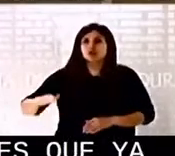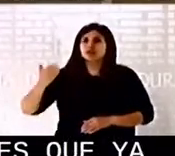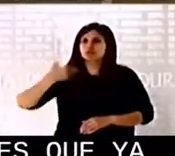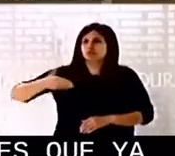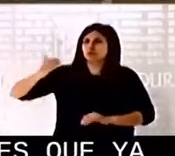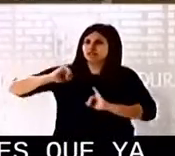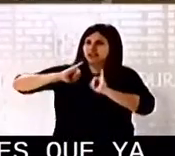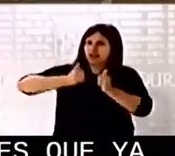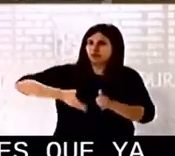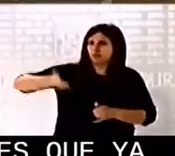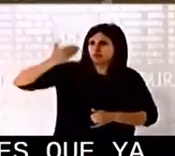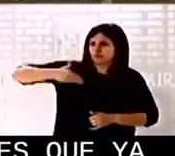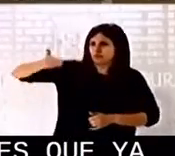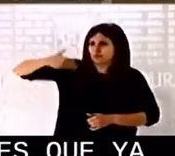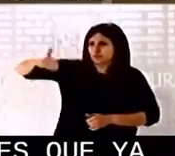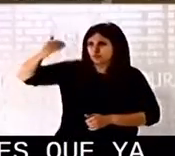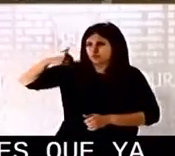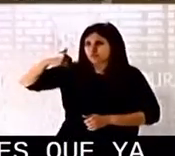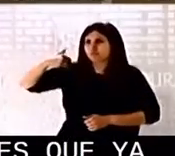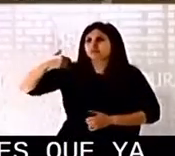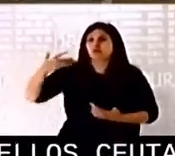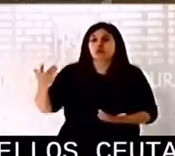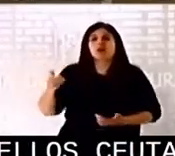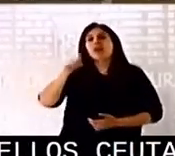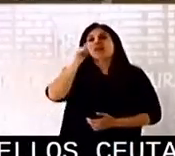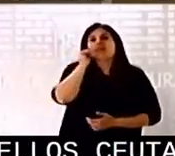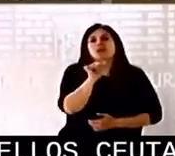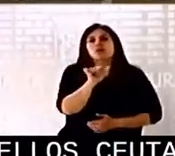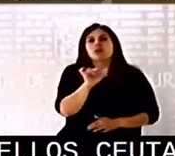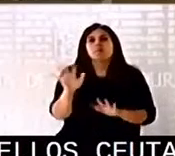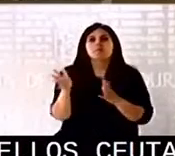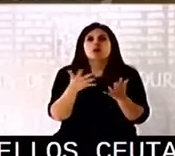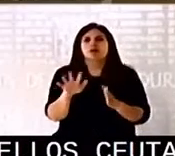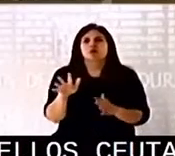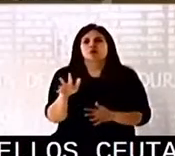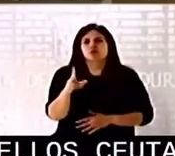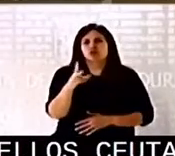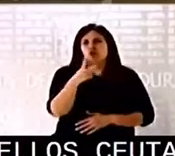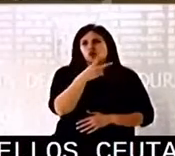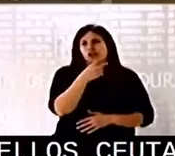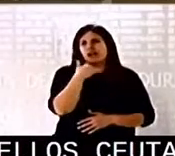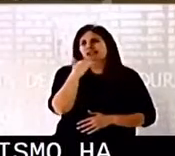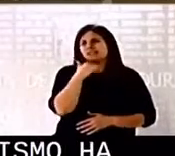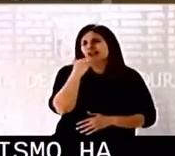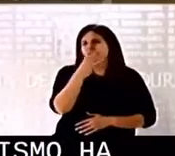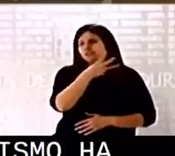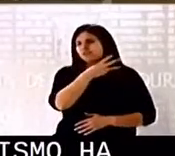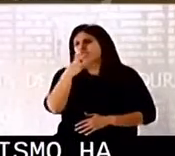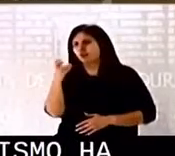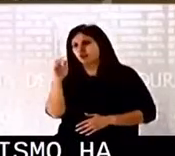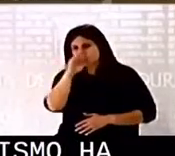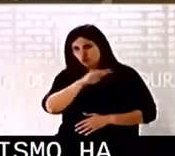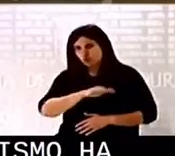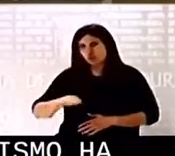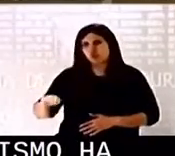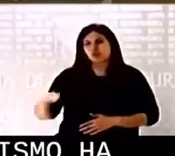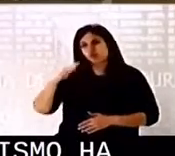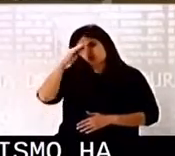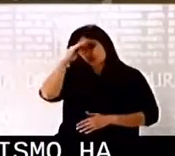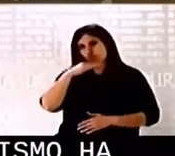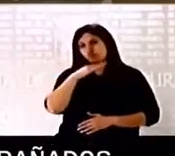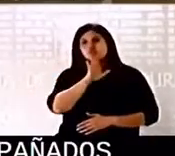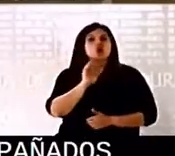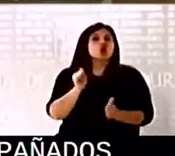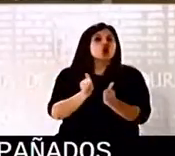decir, aquellos... Ceuta debe tener 290 y tantos menores ahora mismo acogidos dentro de la red, menores no acompañados, dentro de la